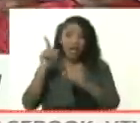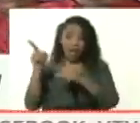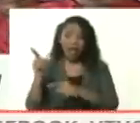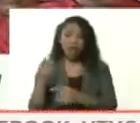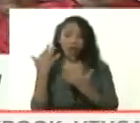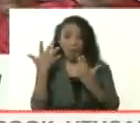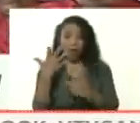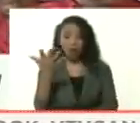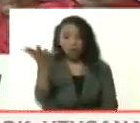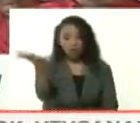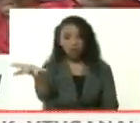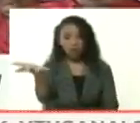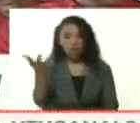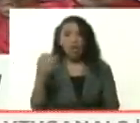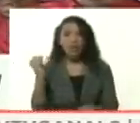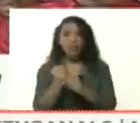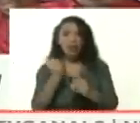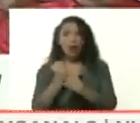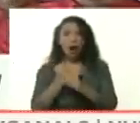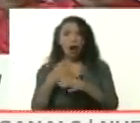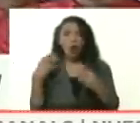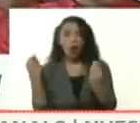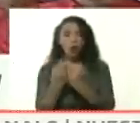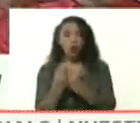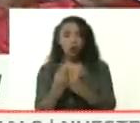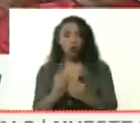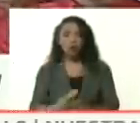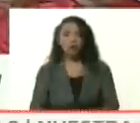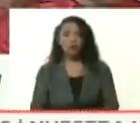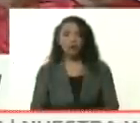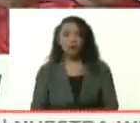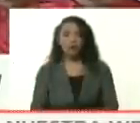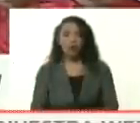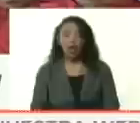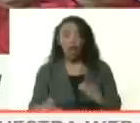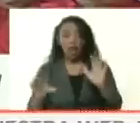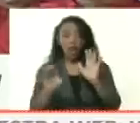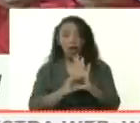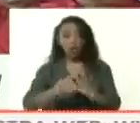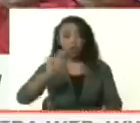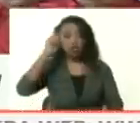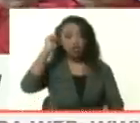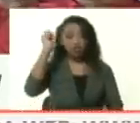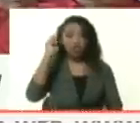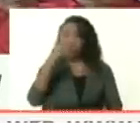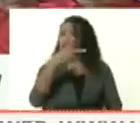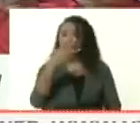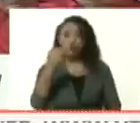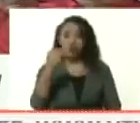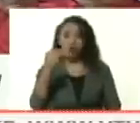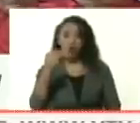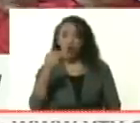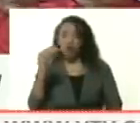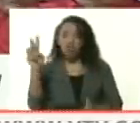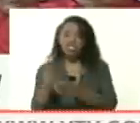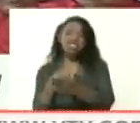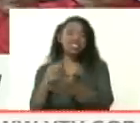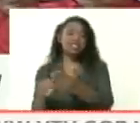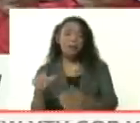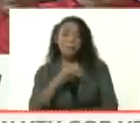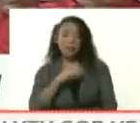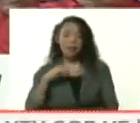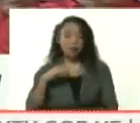mano y vamos a trabajar juntos, vamos a trabajar juntos. Esta constitución no niega la propiedad privada. No la